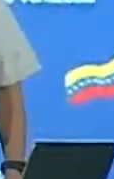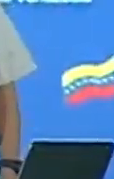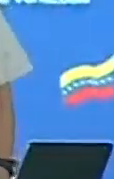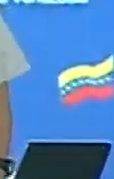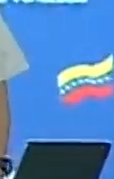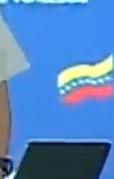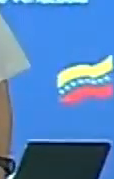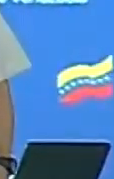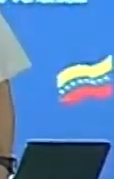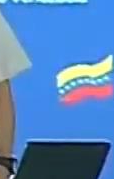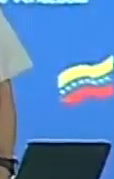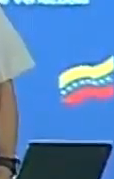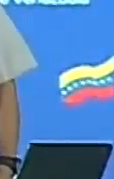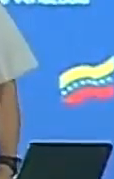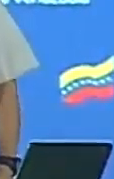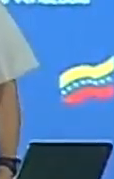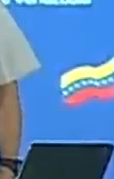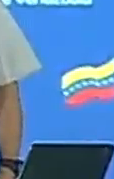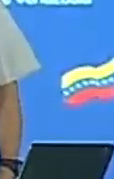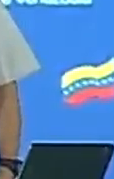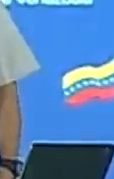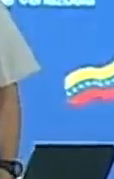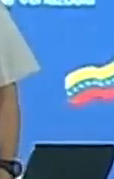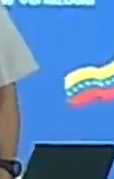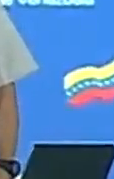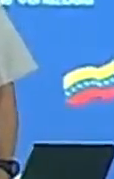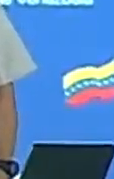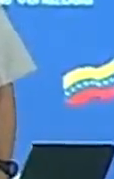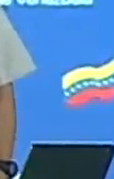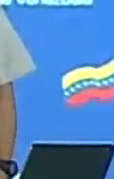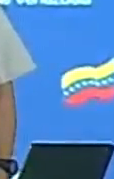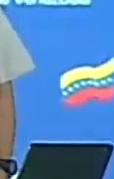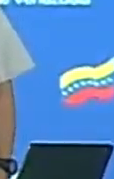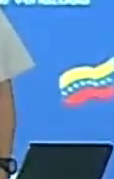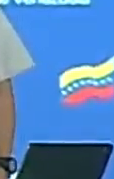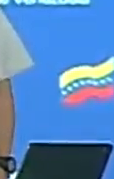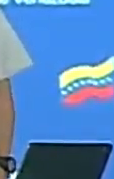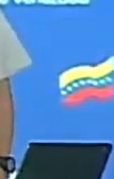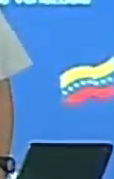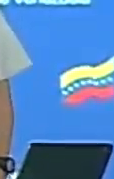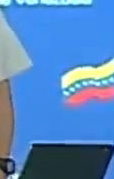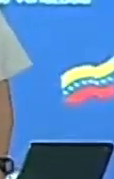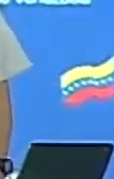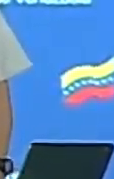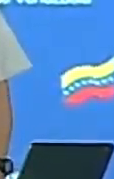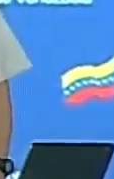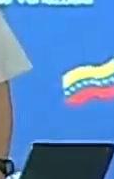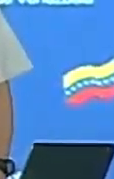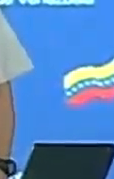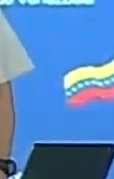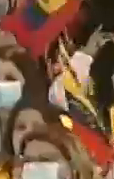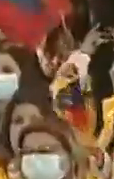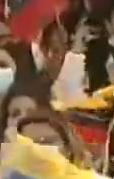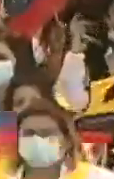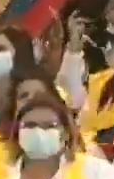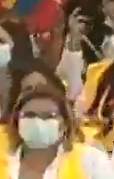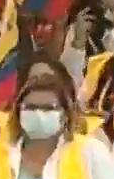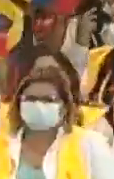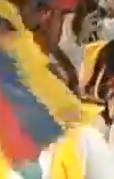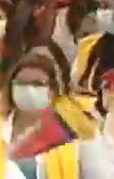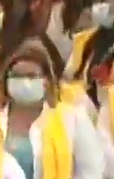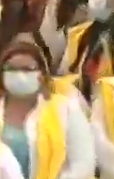y de calidad es una de las tareas fundamentales del gobierno, por lo que cuentan con profesionales humanistas dispuestos a atender a la